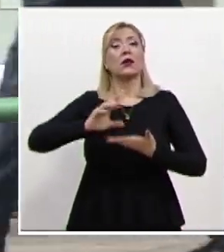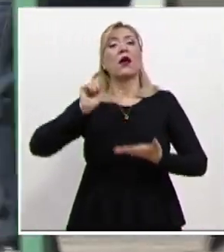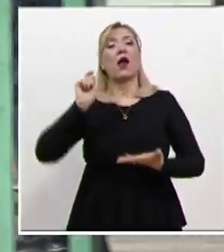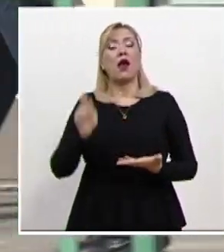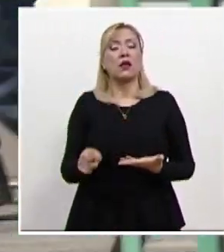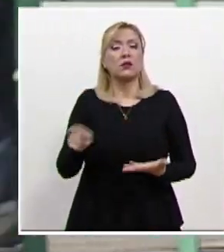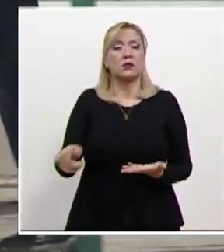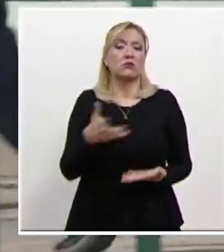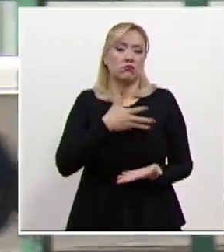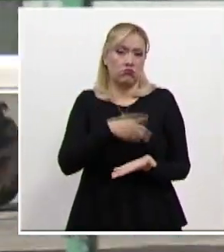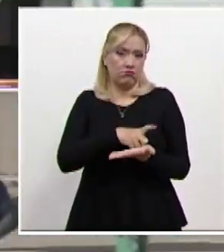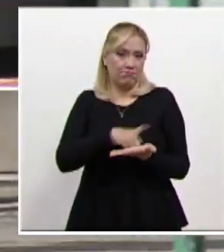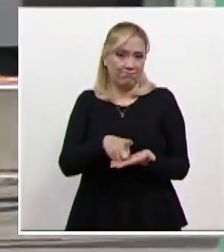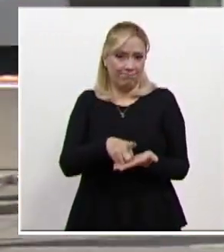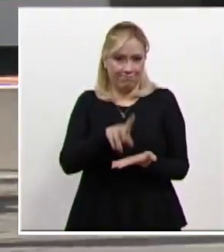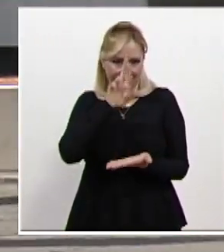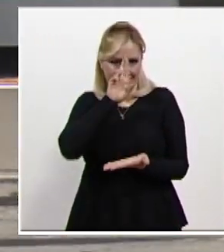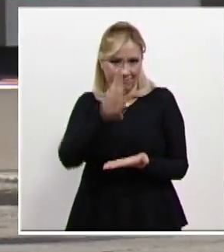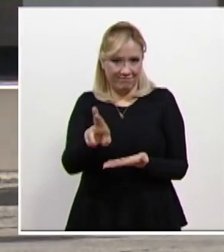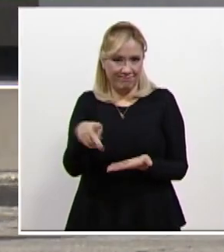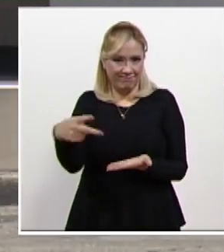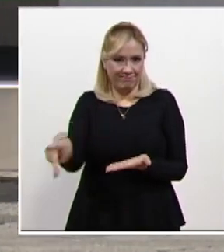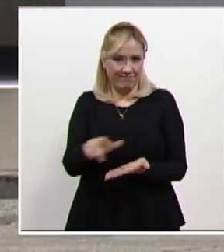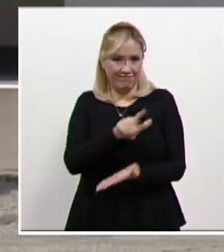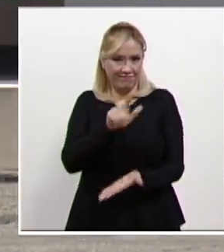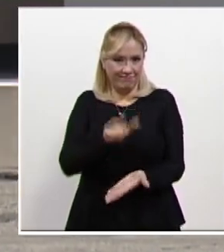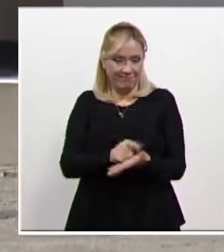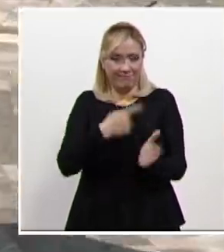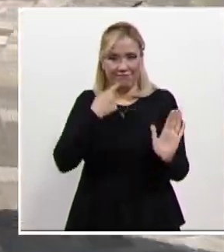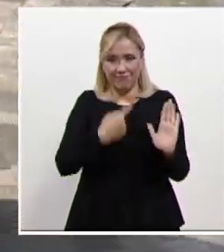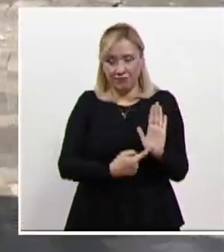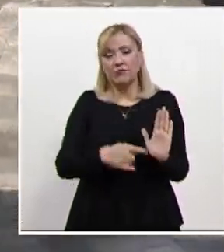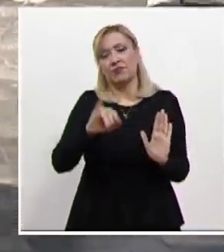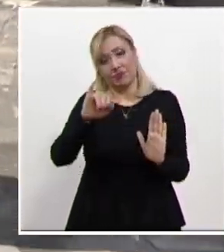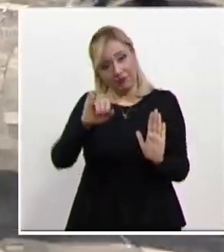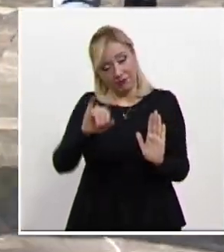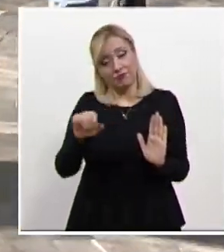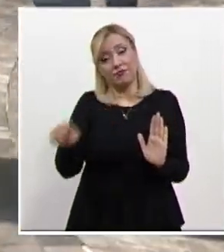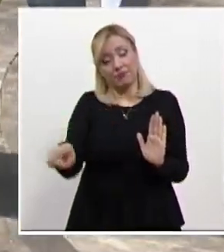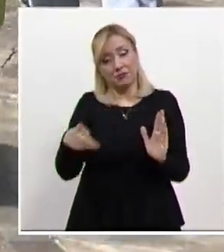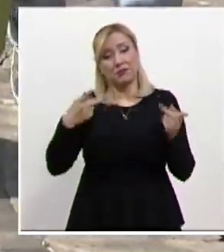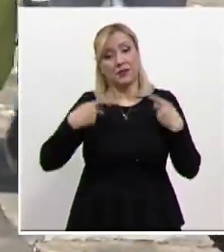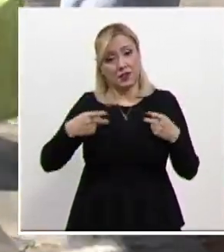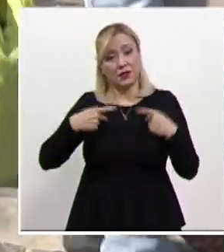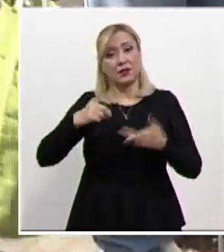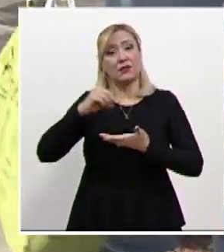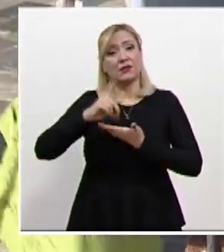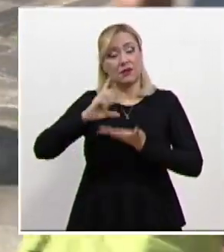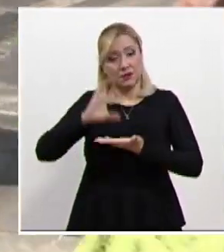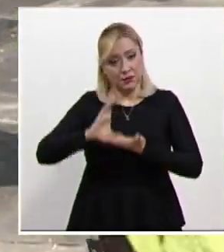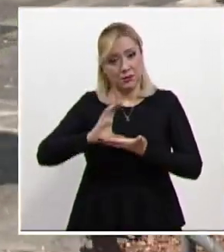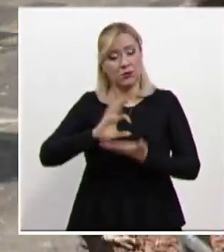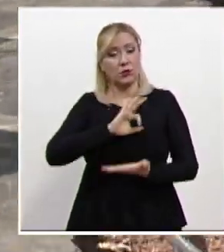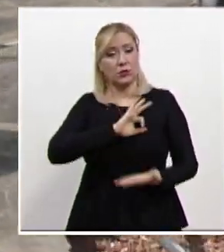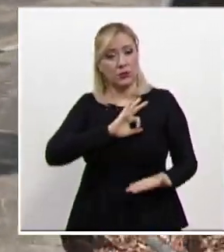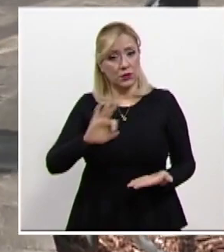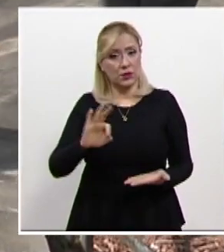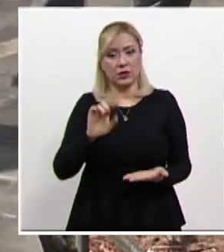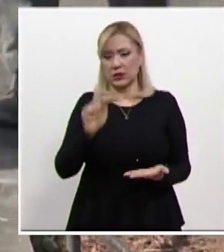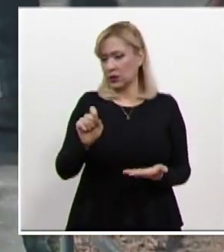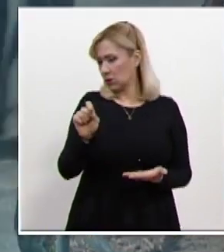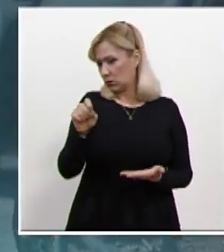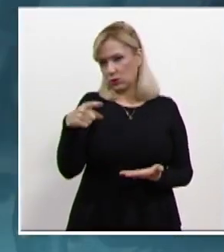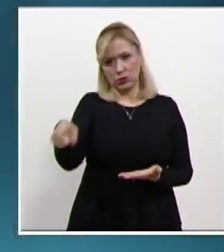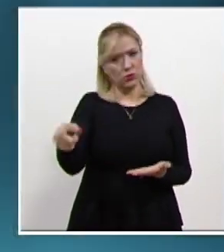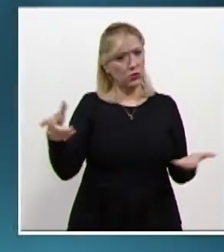jurídica. En su primer apartado, aborda el derecho al ejercicio de la capacidad jurídica de las personas con discapacidad por sí mismas y la